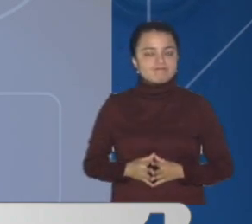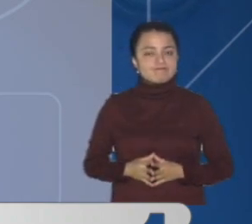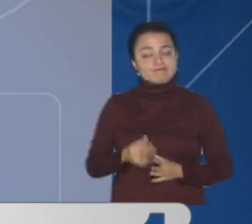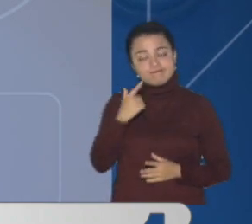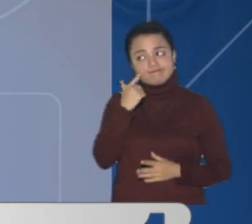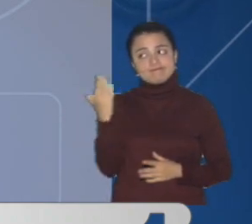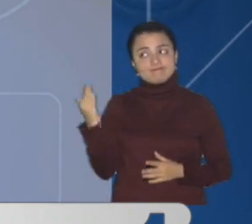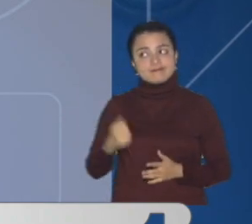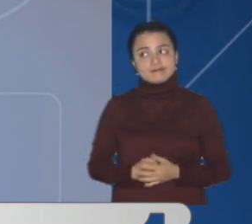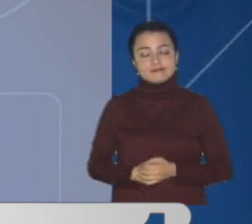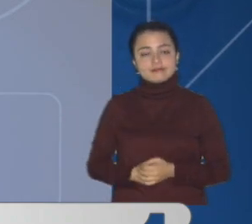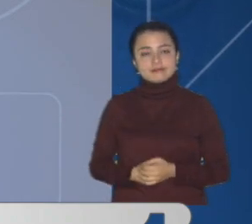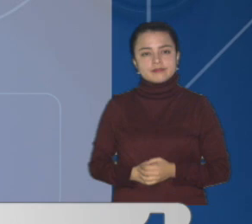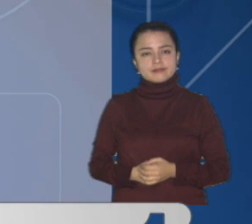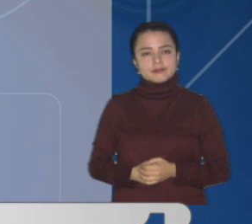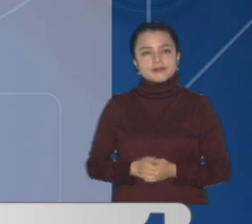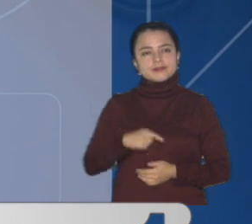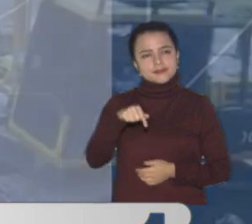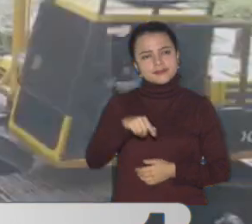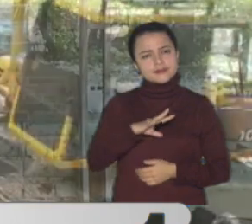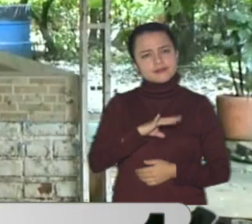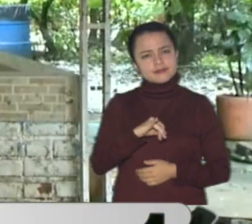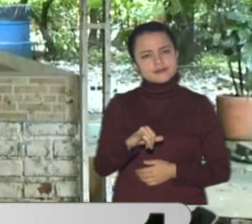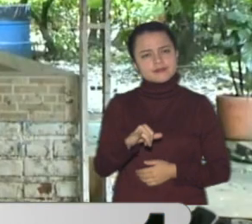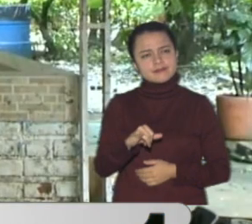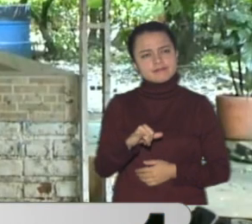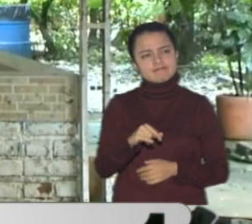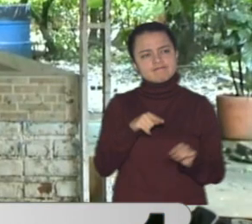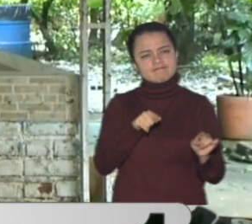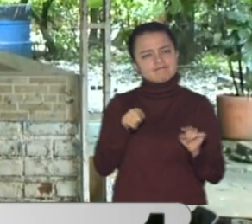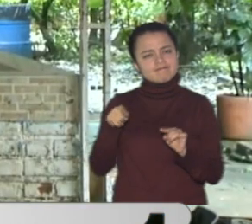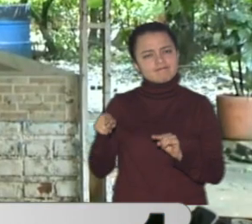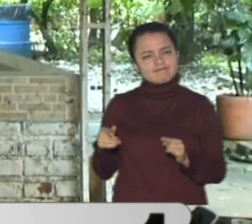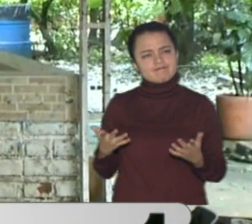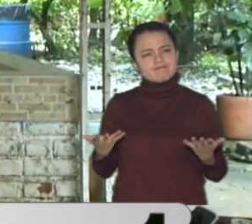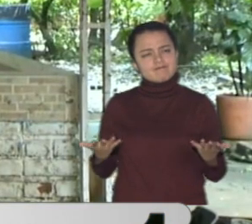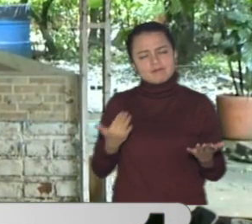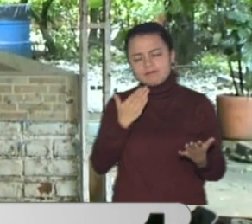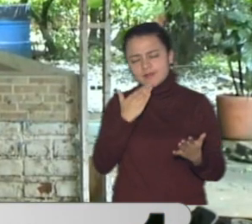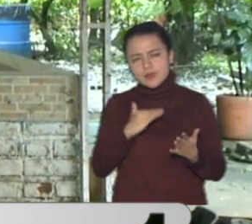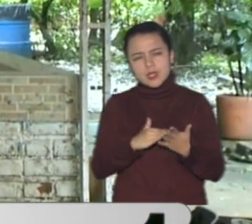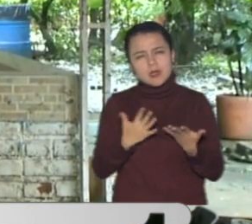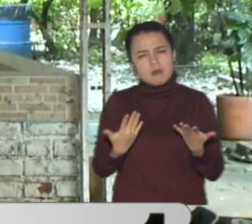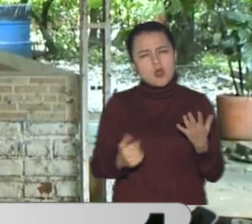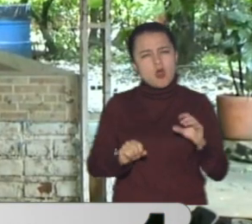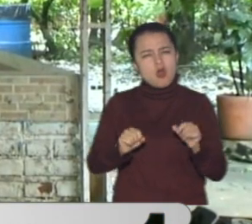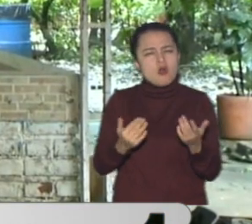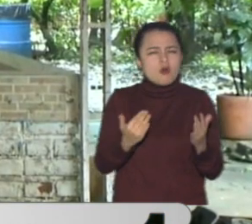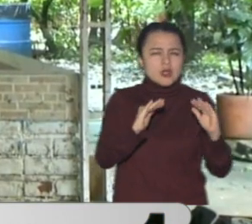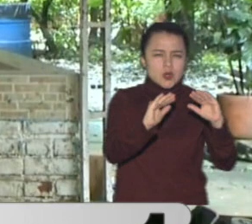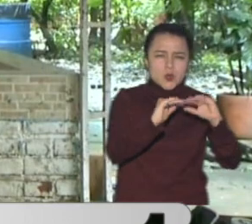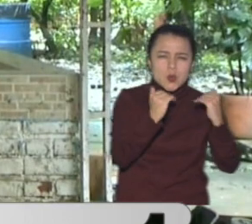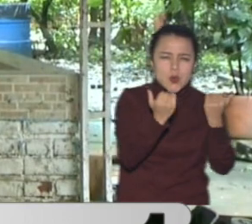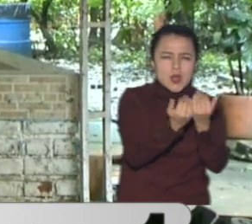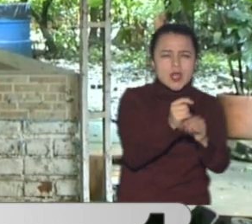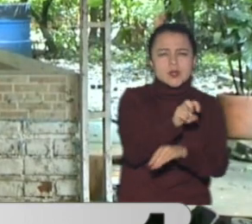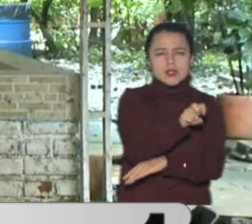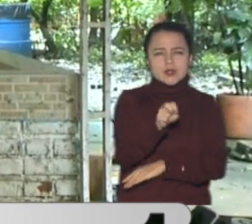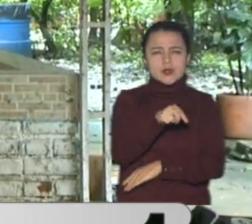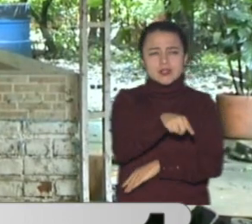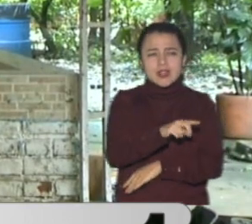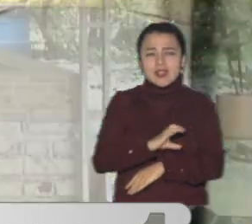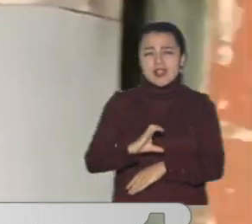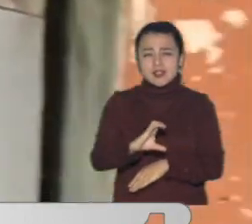en otras noticias, aquí en Cali también las lluvias han causado múltiples estragos. Por ejemplo, en una institución educativa del norte de la